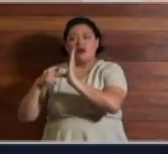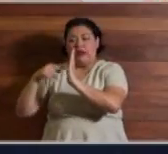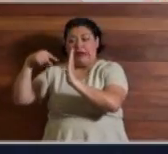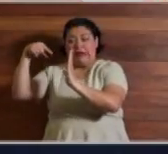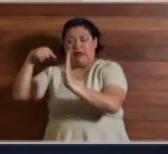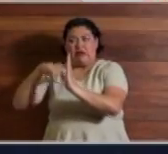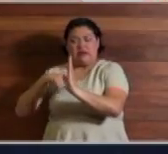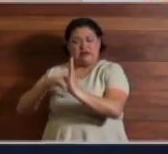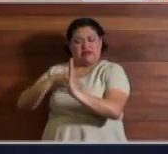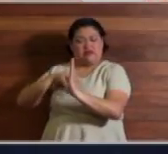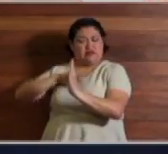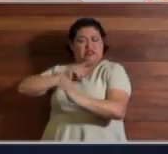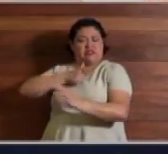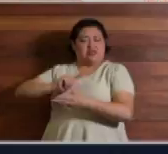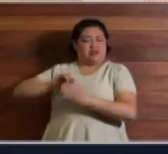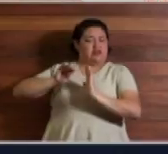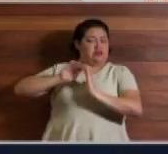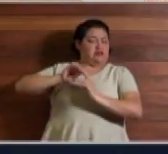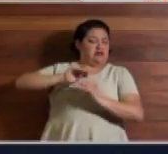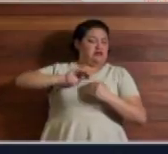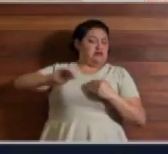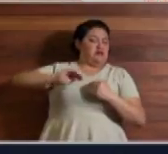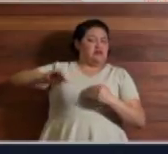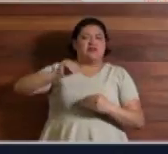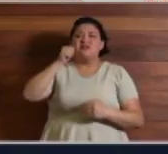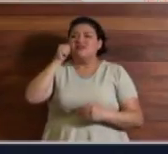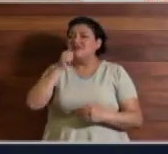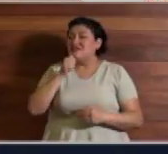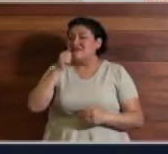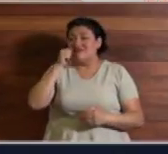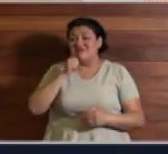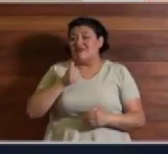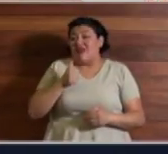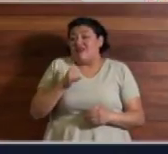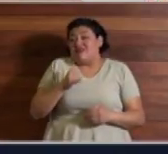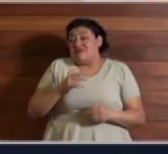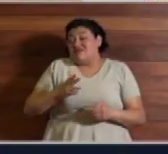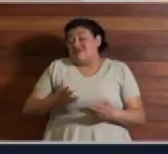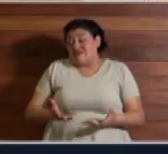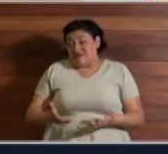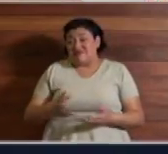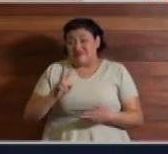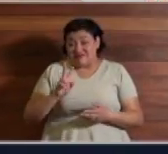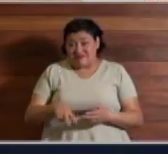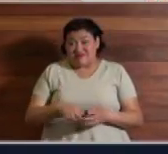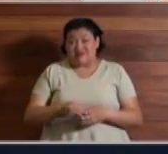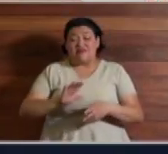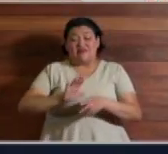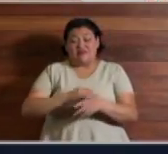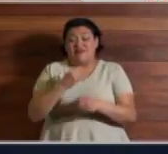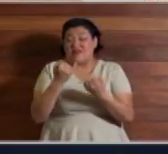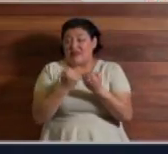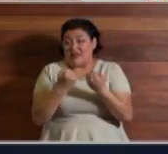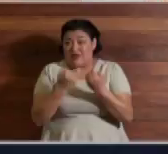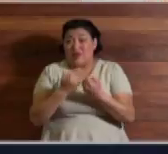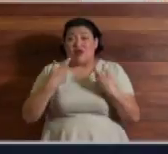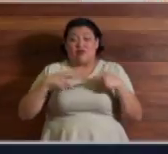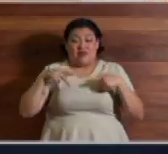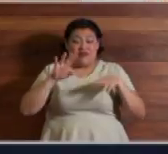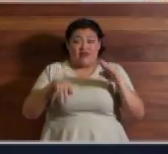asunto que está sujeta a, sin duda, a la situación económica, a la situación